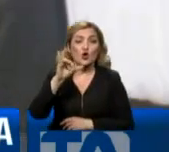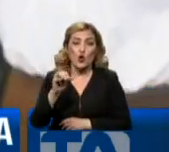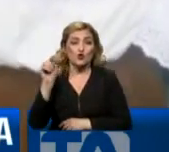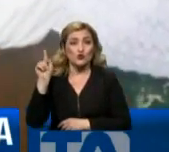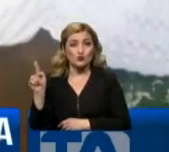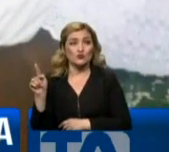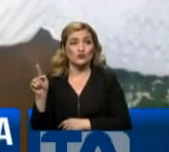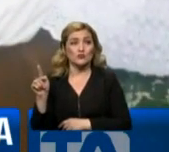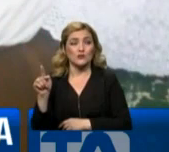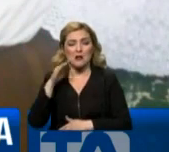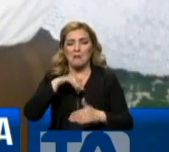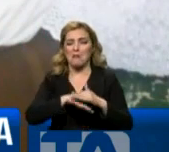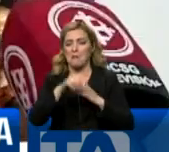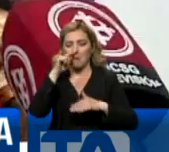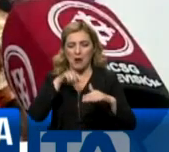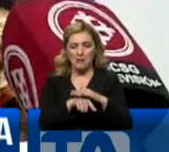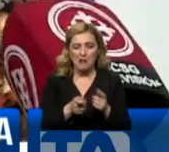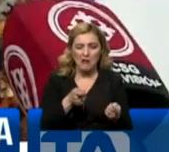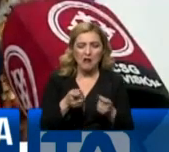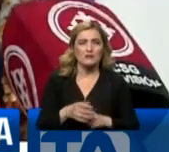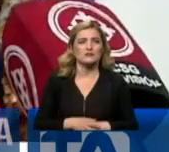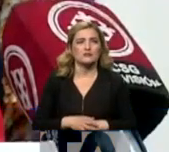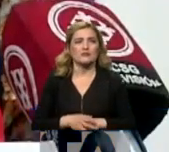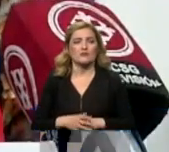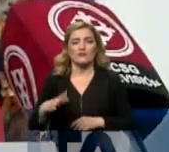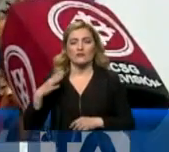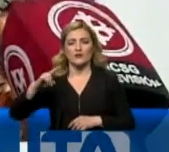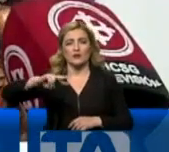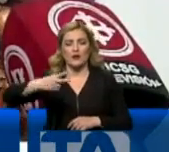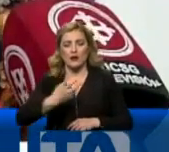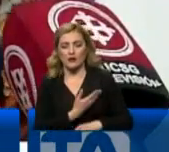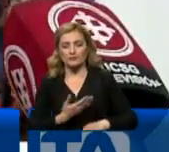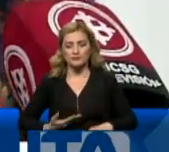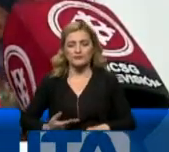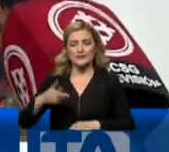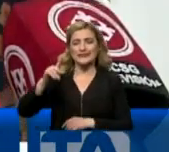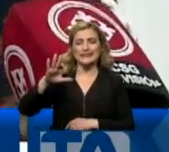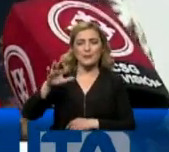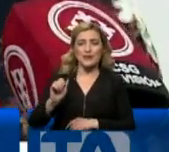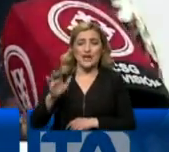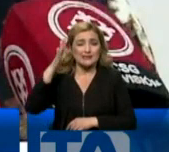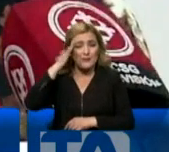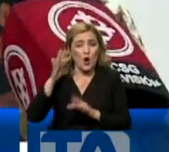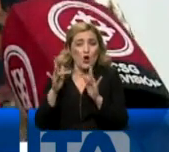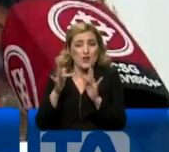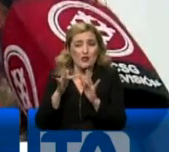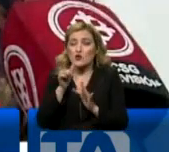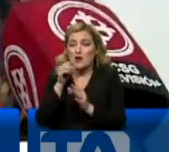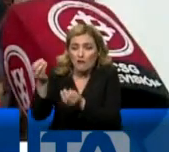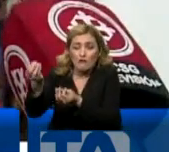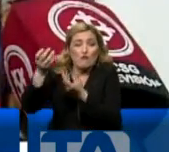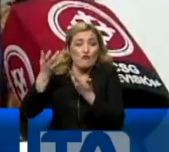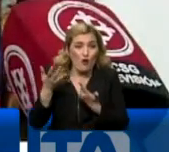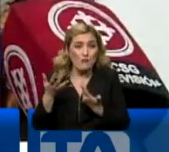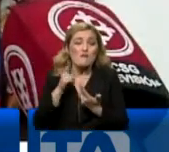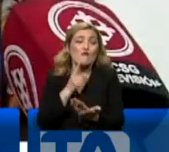más habría estado involucrado. Si el señor vicepresidente Enrique Pita tenía el contacto de los informantes y